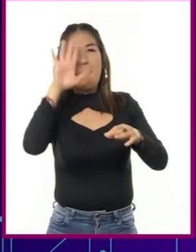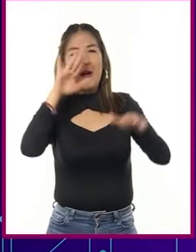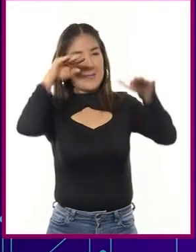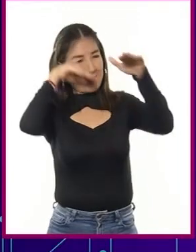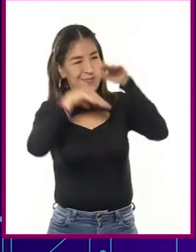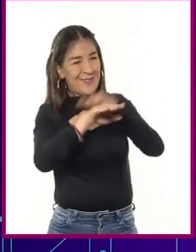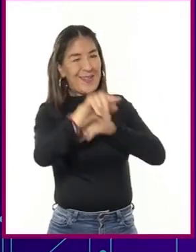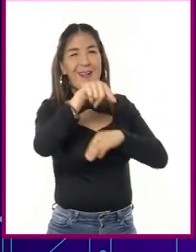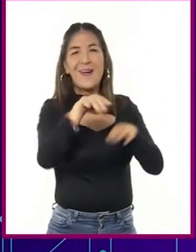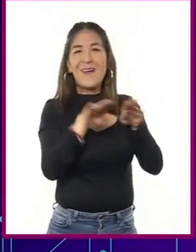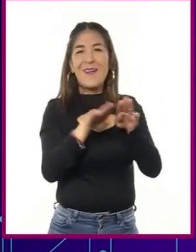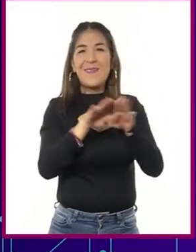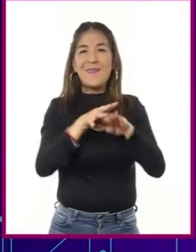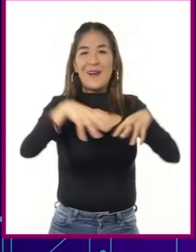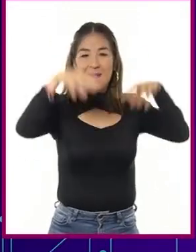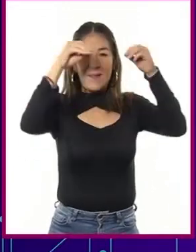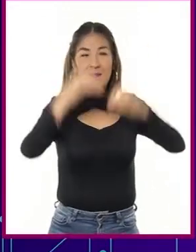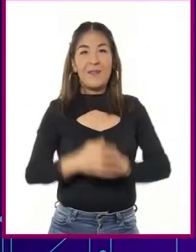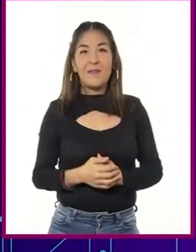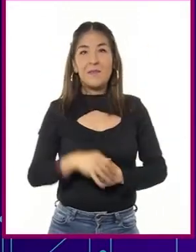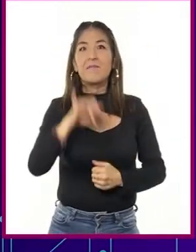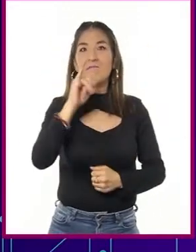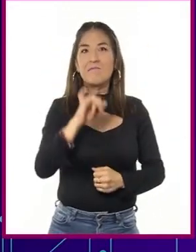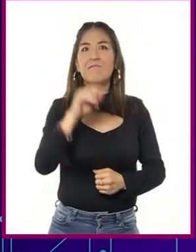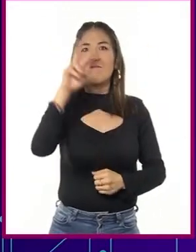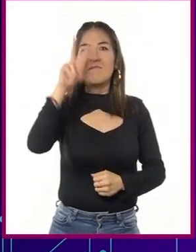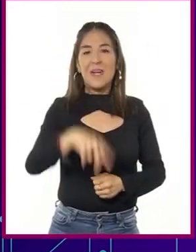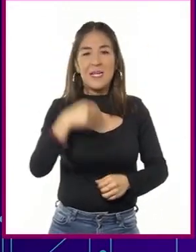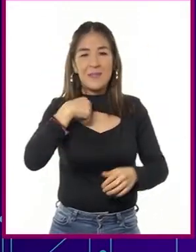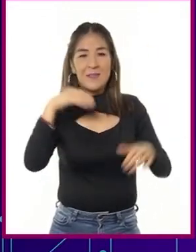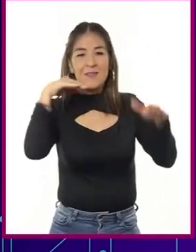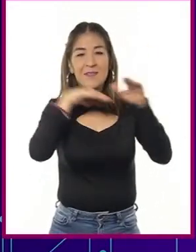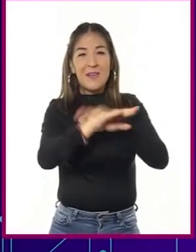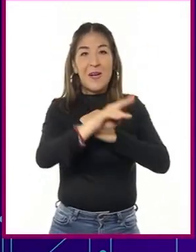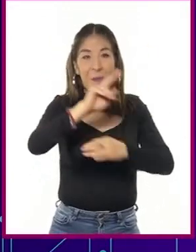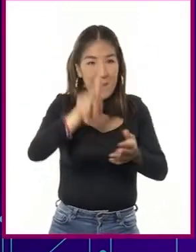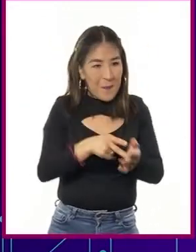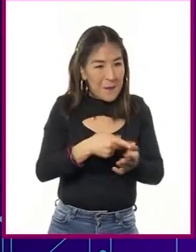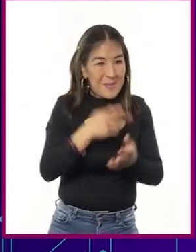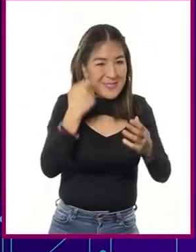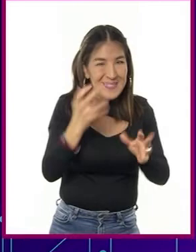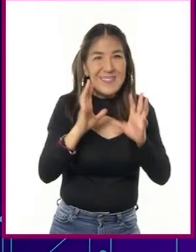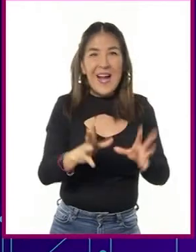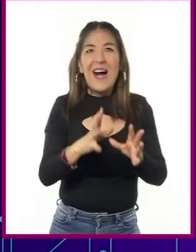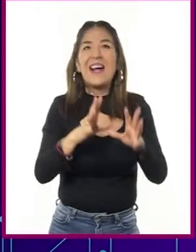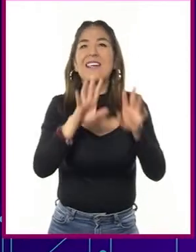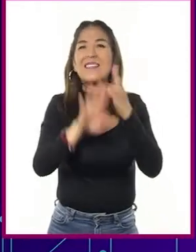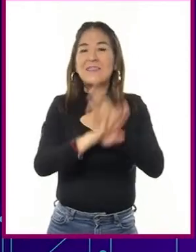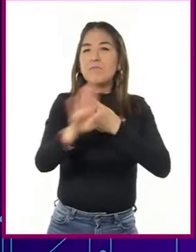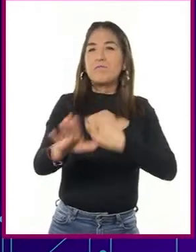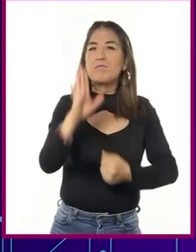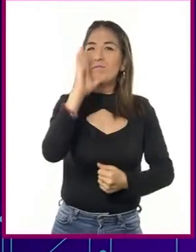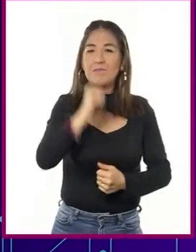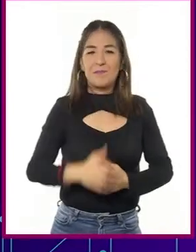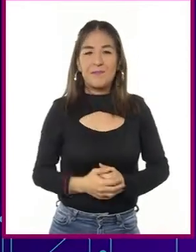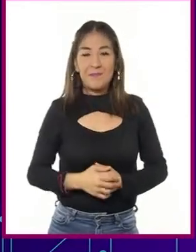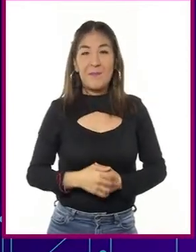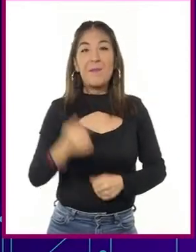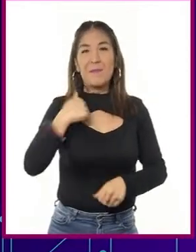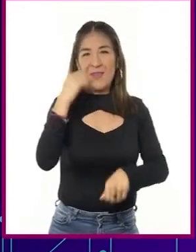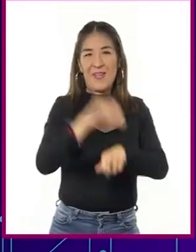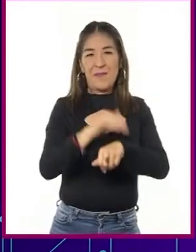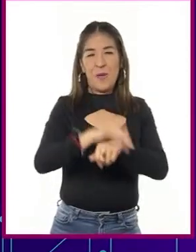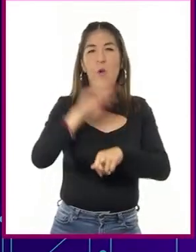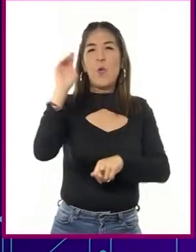de él. Y resulta que sí estaba literalmente dentro de él y ya no podía salir. Un dealer nos dio un ajo en la universidad y acabé no